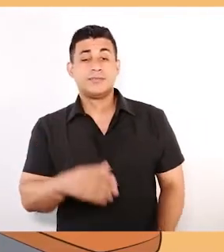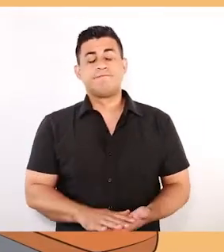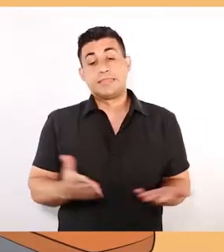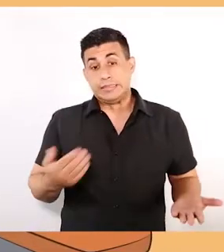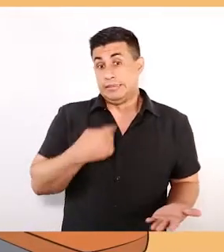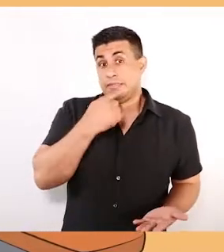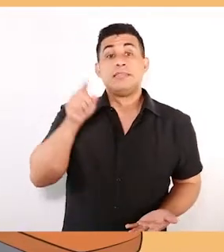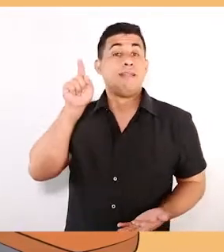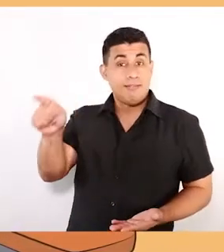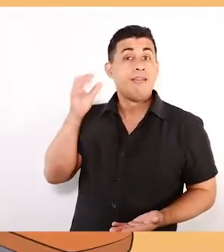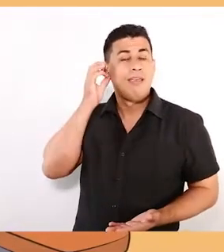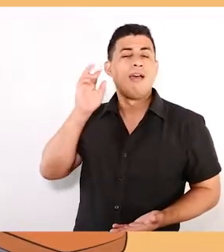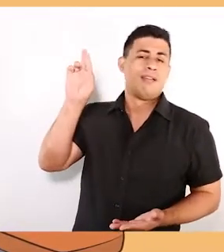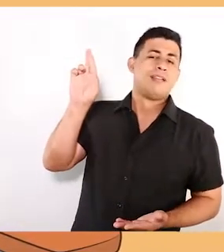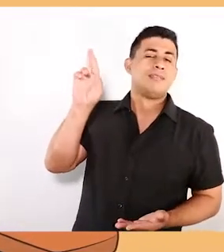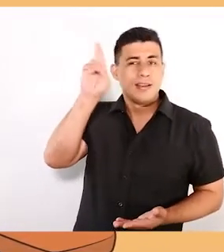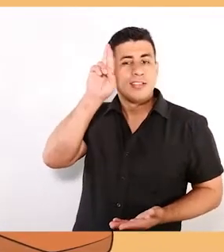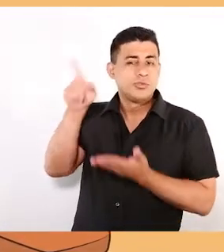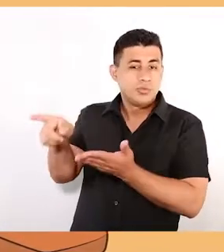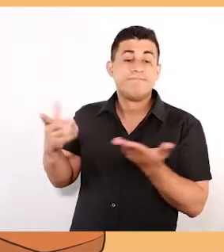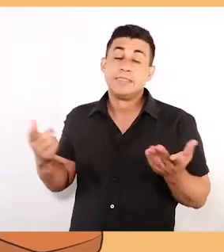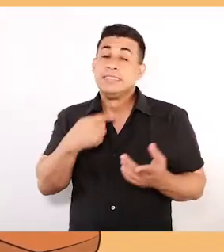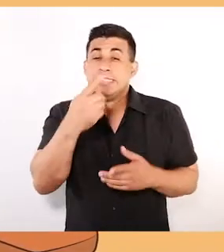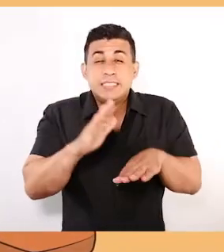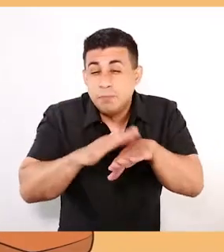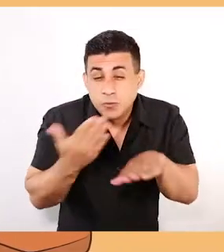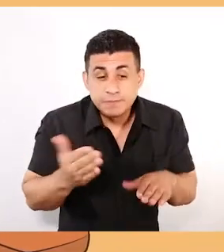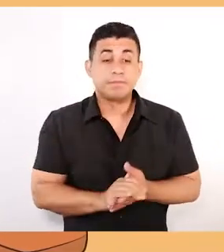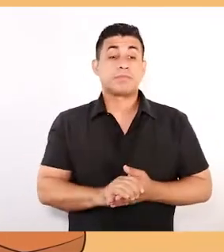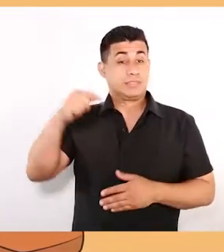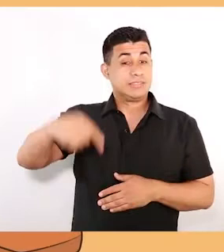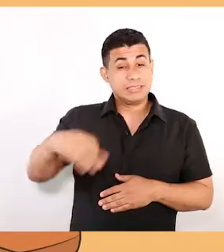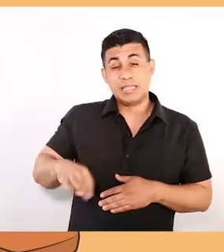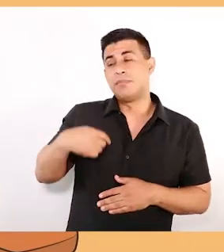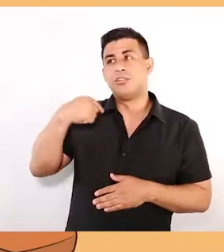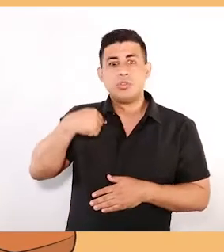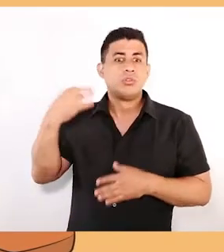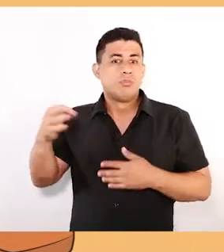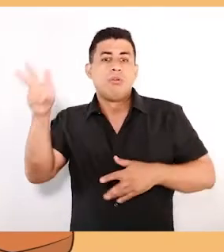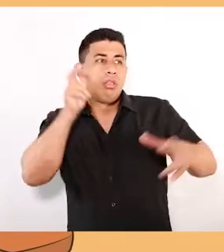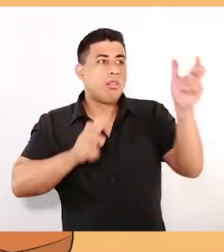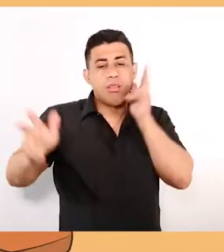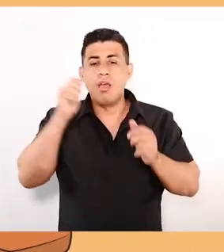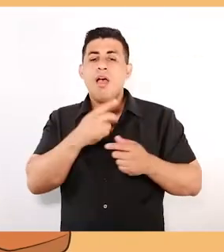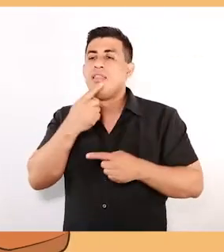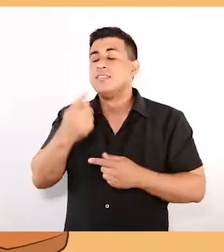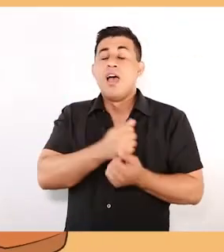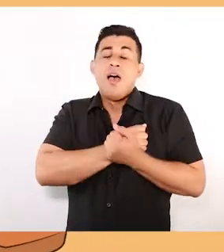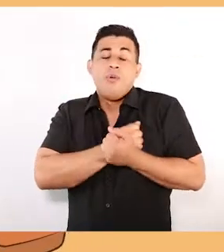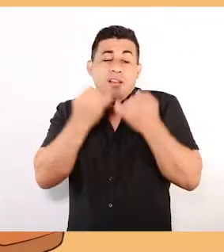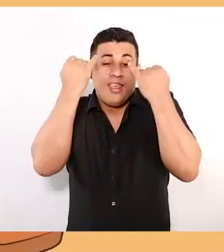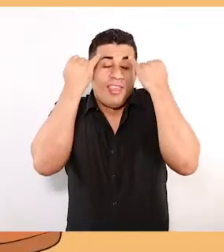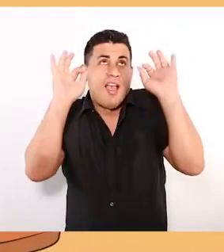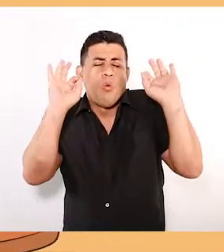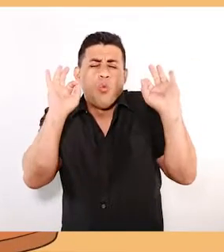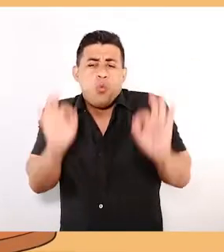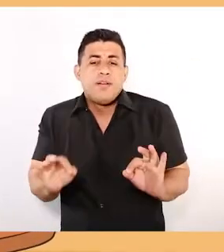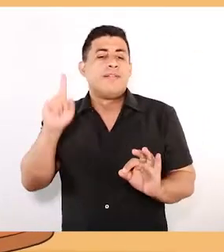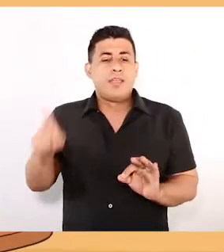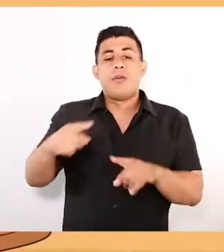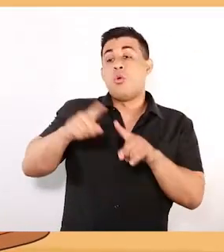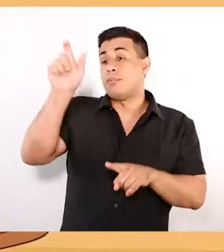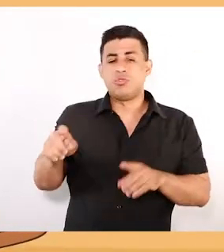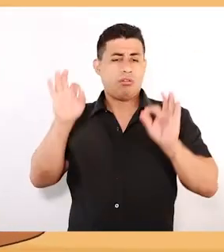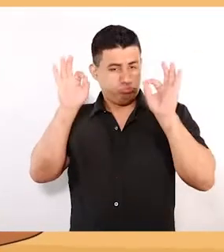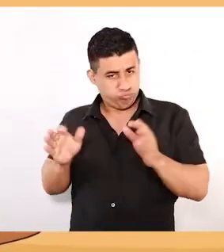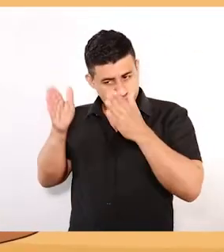amigo Slacks, déjame decirte que ella tiene la razón y te diré por qué. Desde siempre hemos escuchado hablar del amor